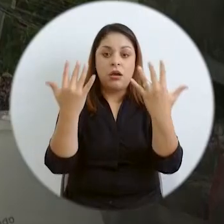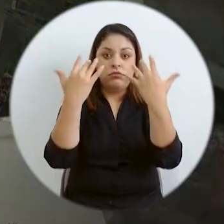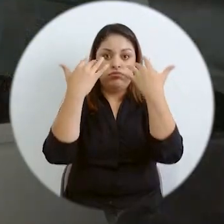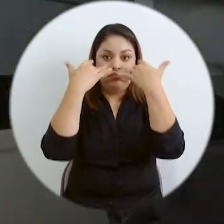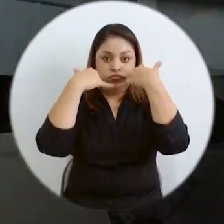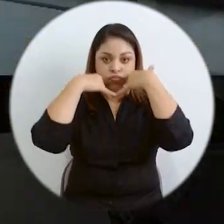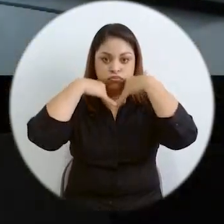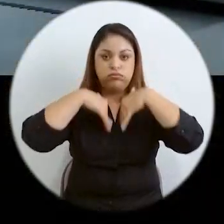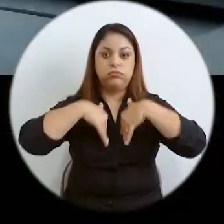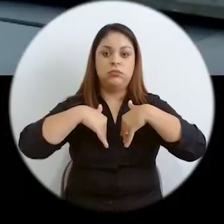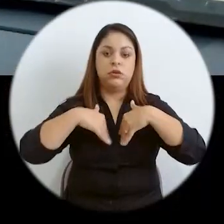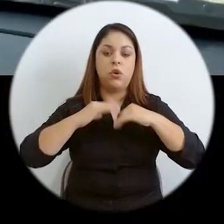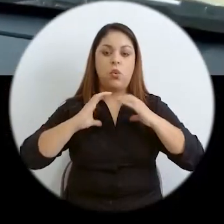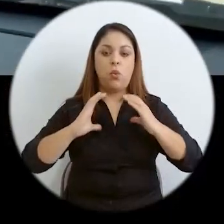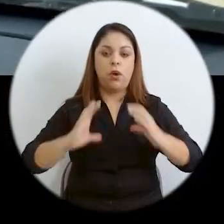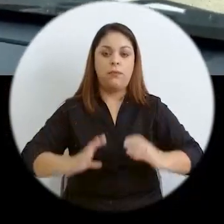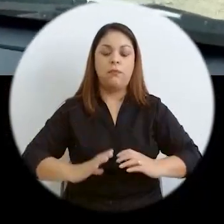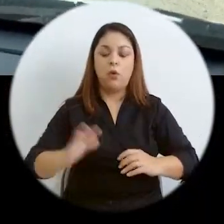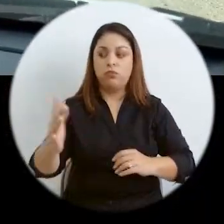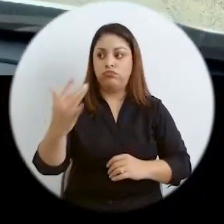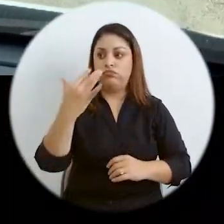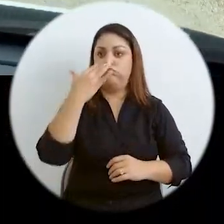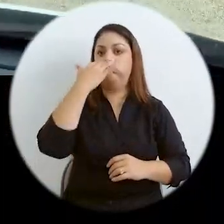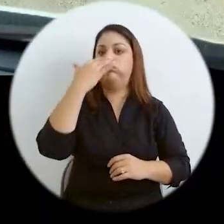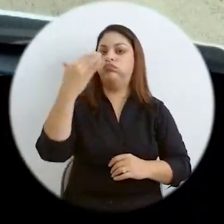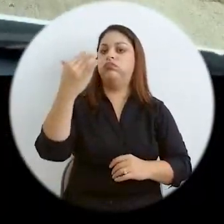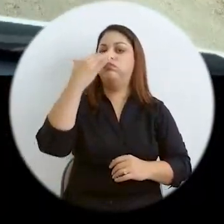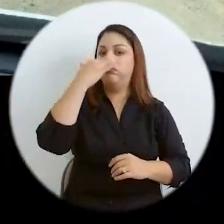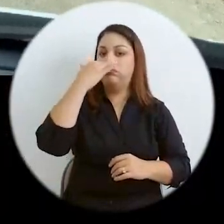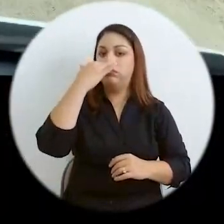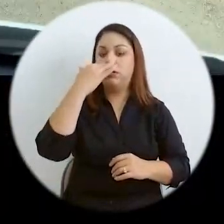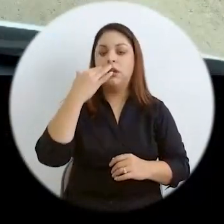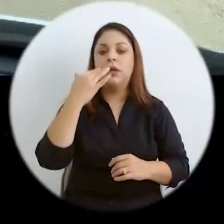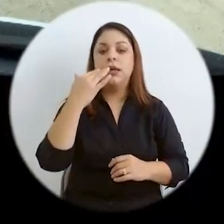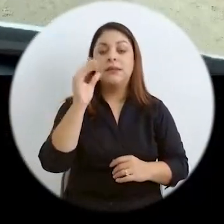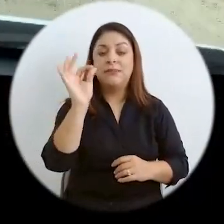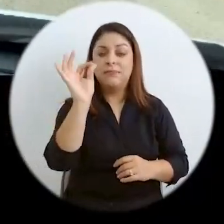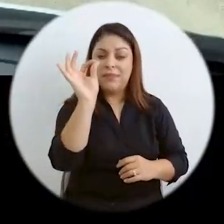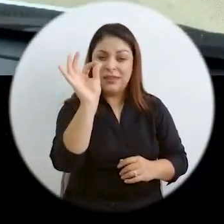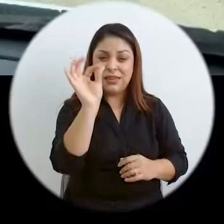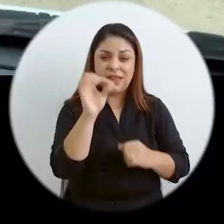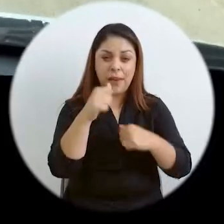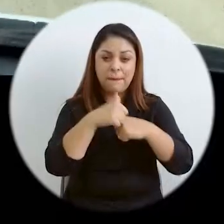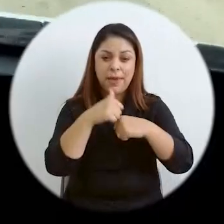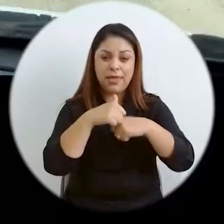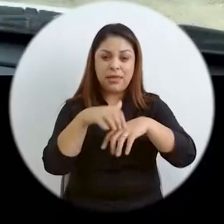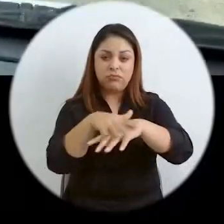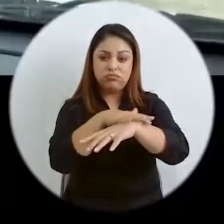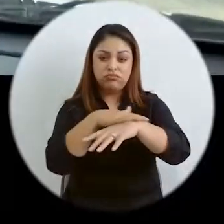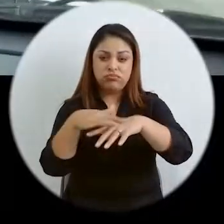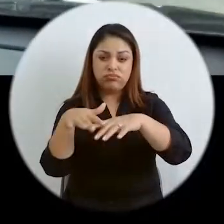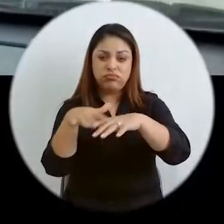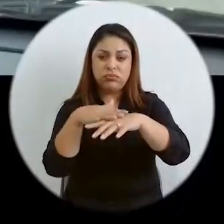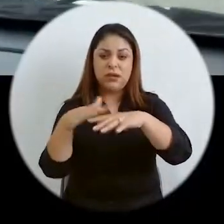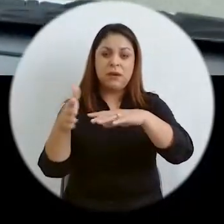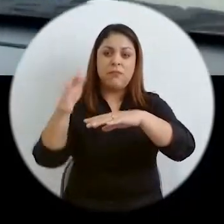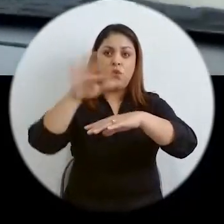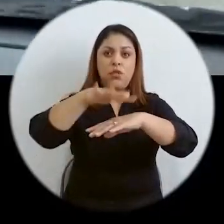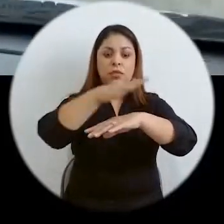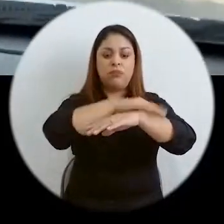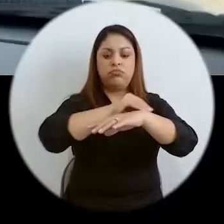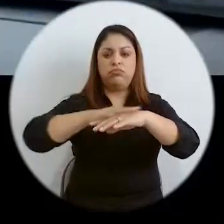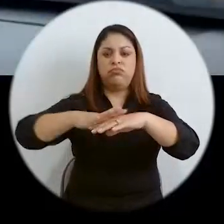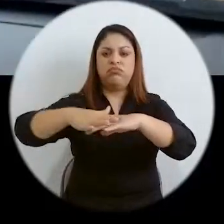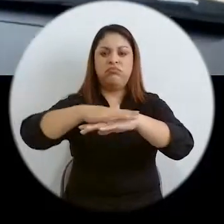cuerpos y eso ese polvo que viene de la calle, que es una piedra caliza que viene de